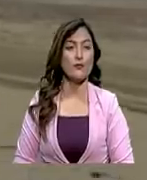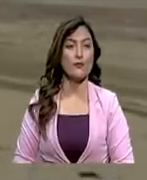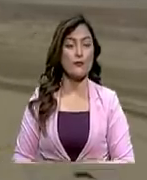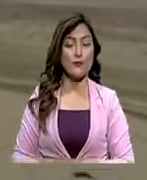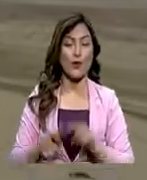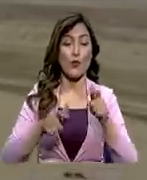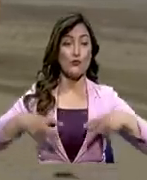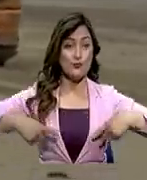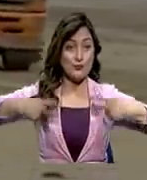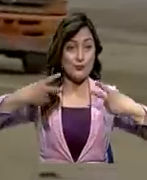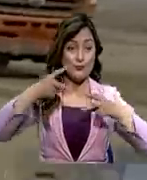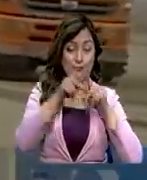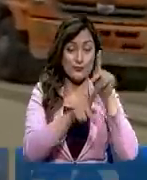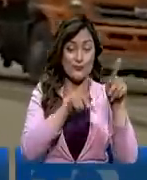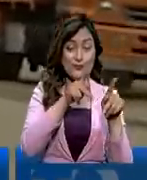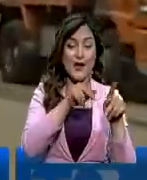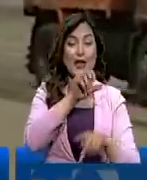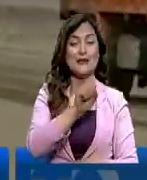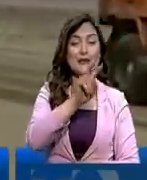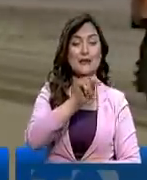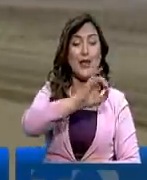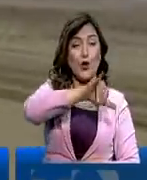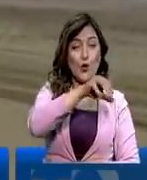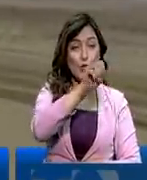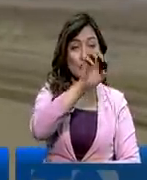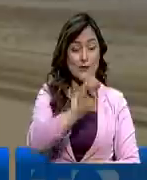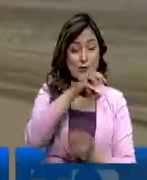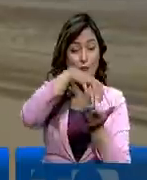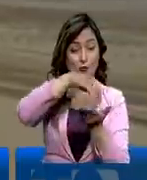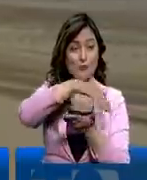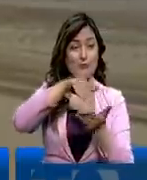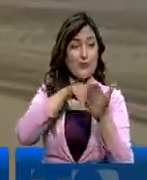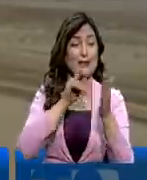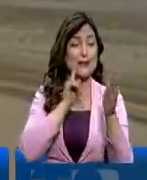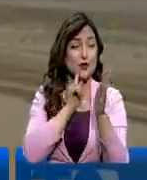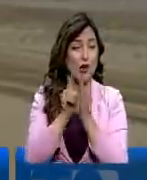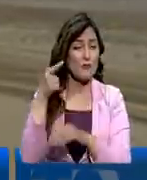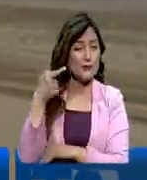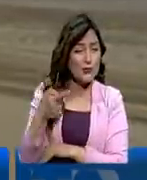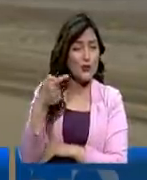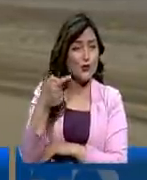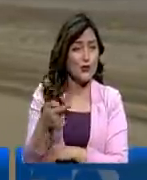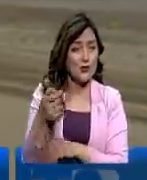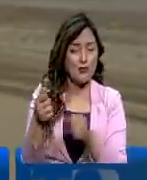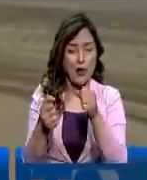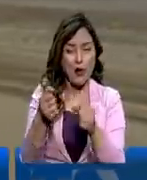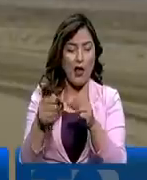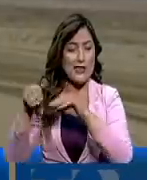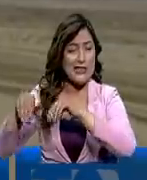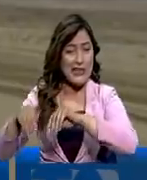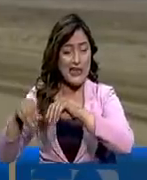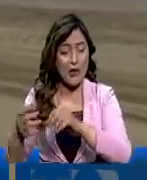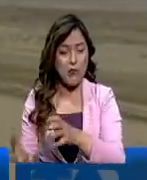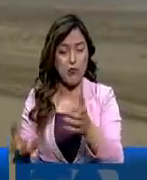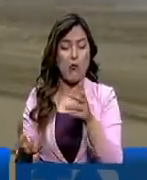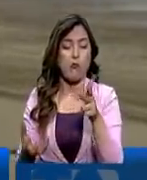Los habitantes de la playa San José en la provincia de Manabí denuncian que todos los días camiones extraen arena a orillas del mar. Los moradores hacen un llamado al